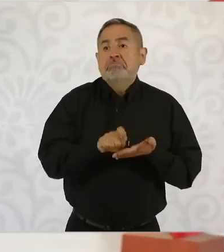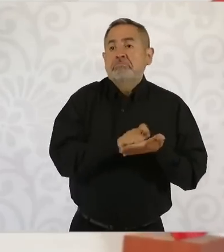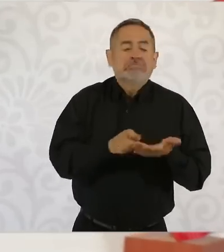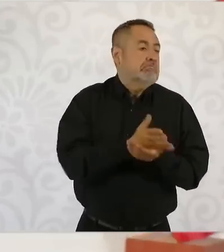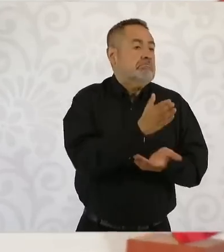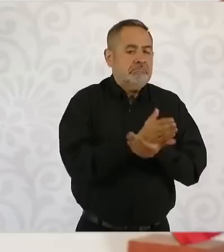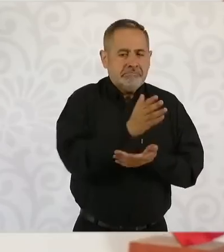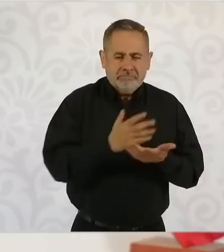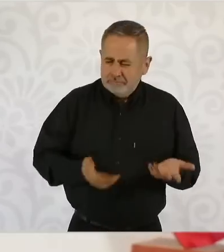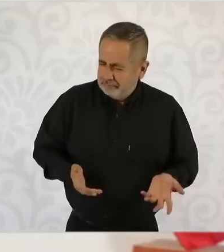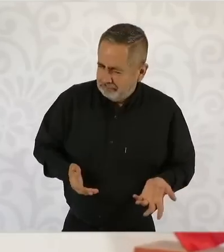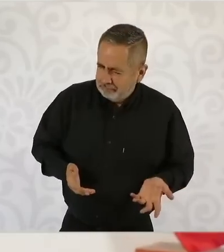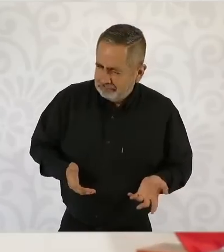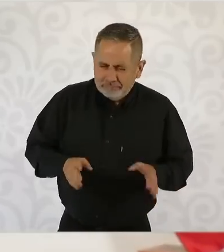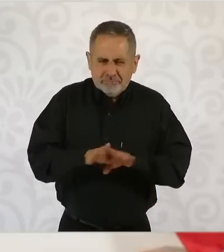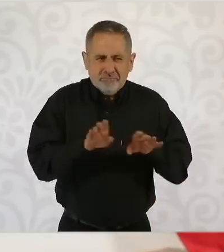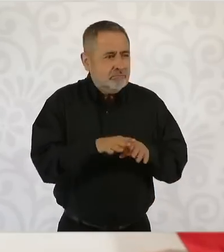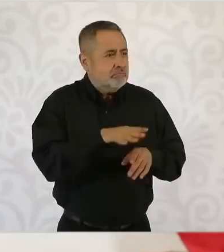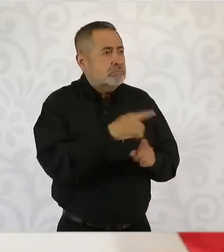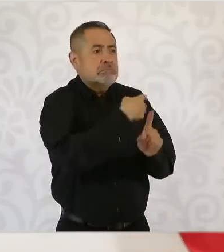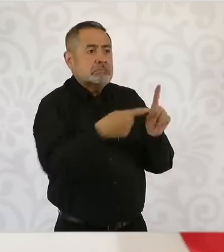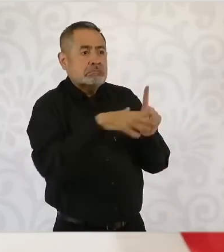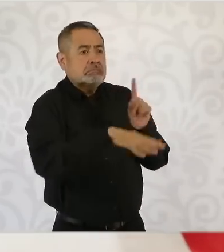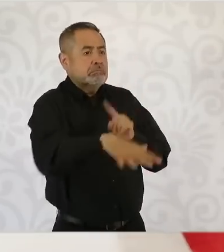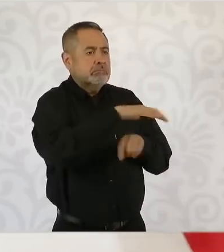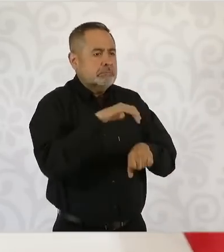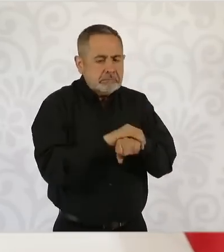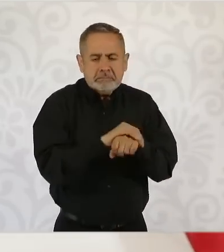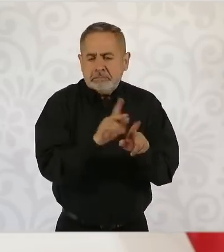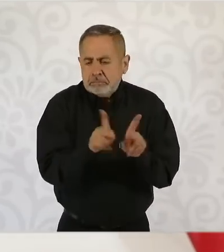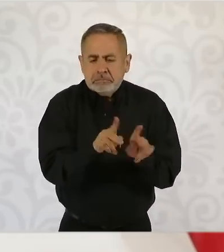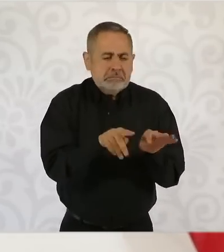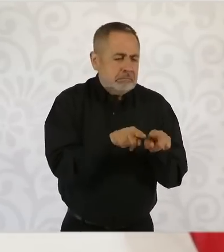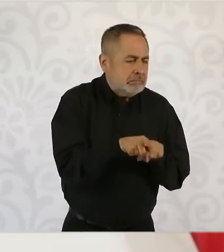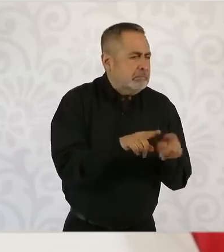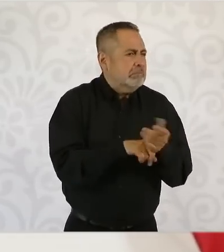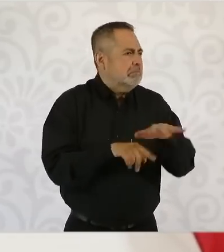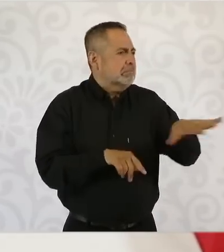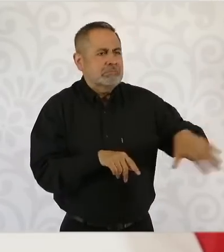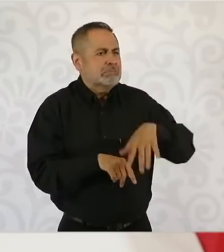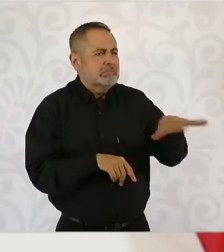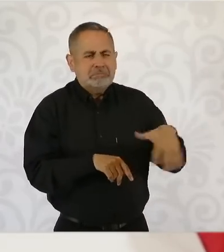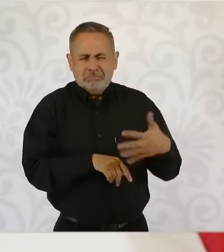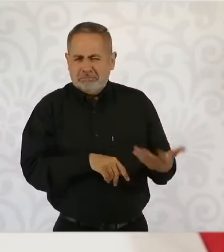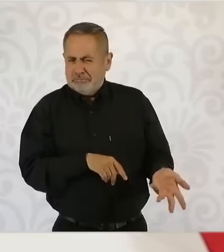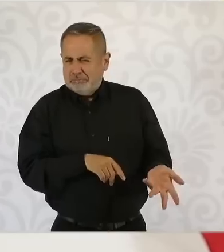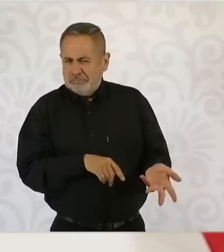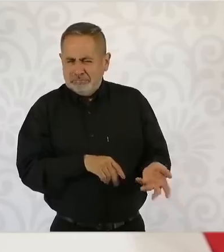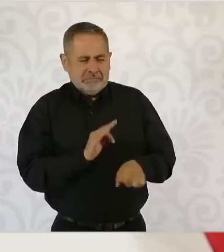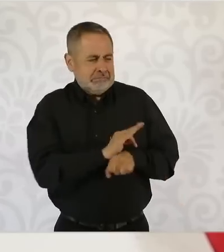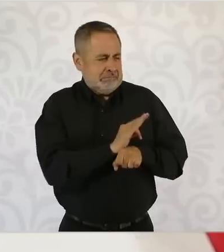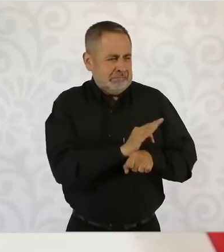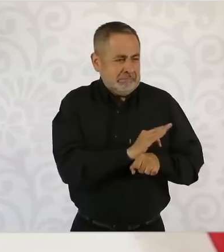uno que la mitad del Poder Judicial sean amigos, primos, hermanos, que haya nepotismo